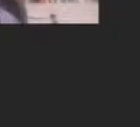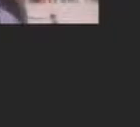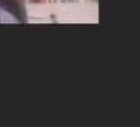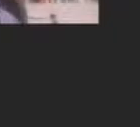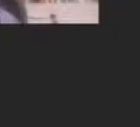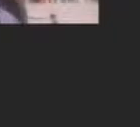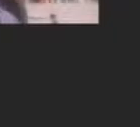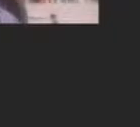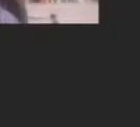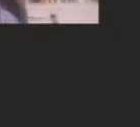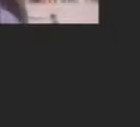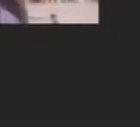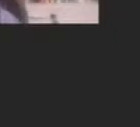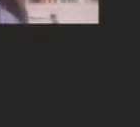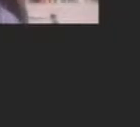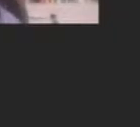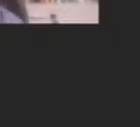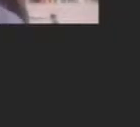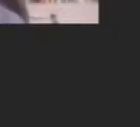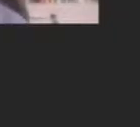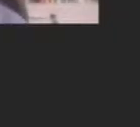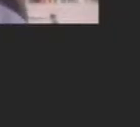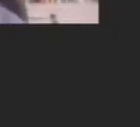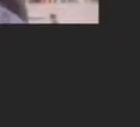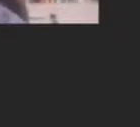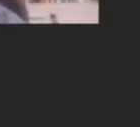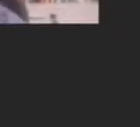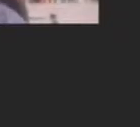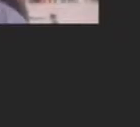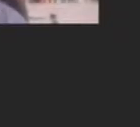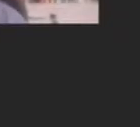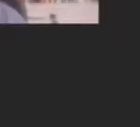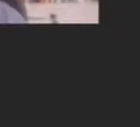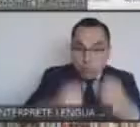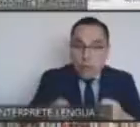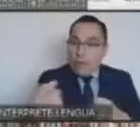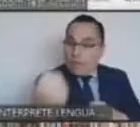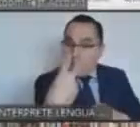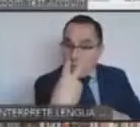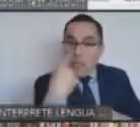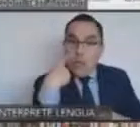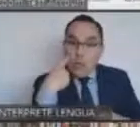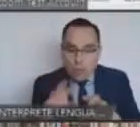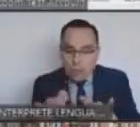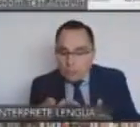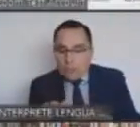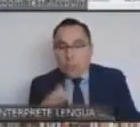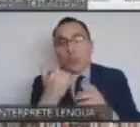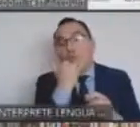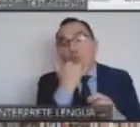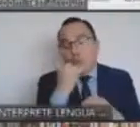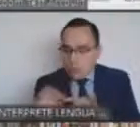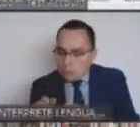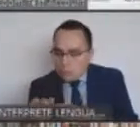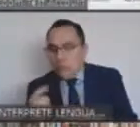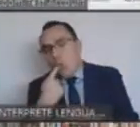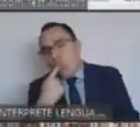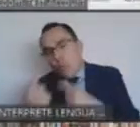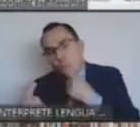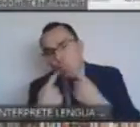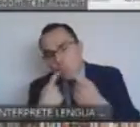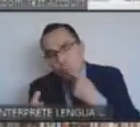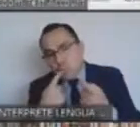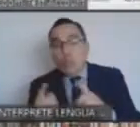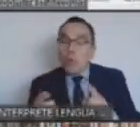minutos y el público podrá hacer preguntas a través de los distintos canales que se han implementado para